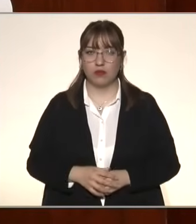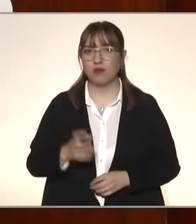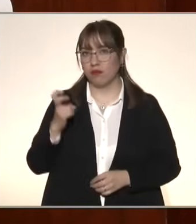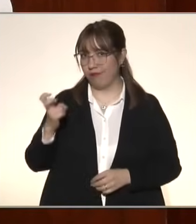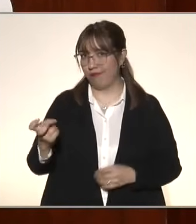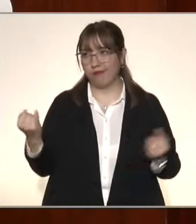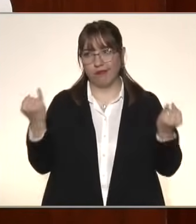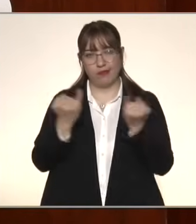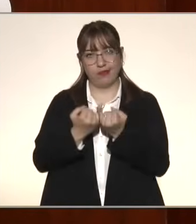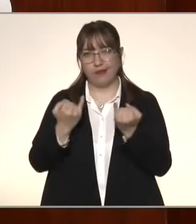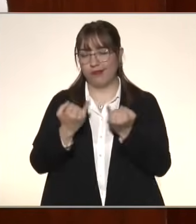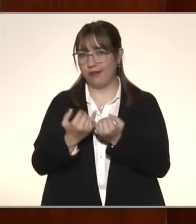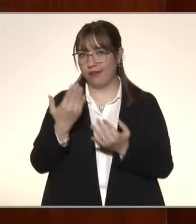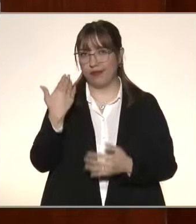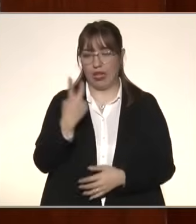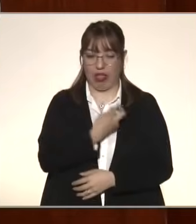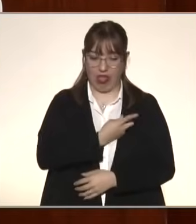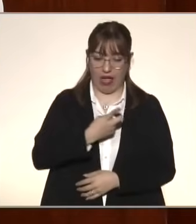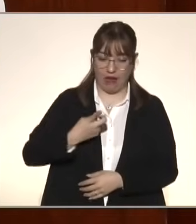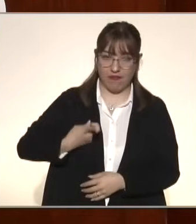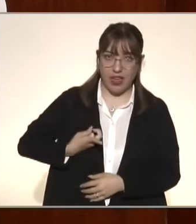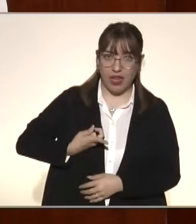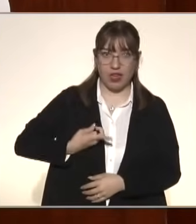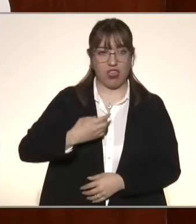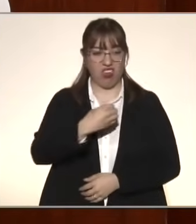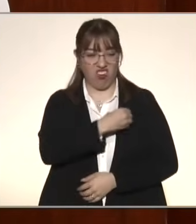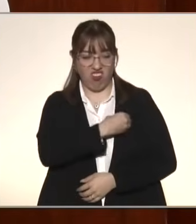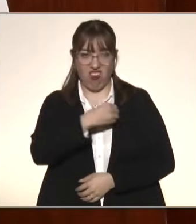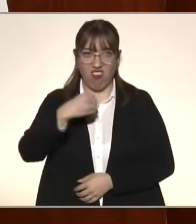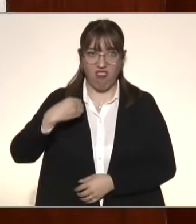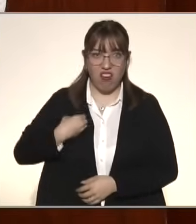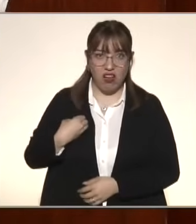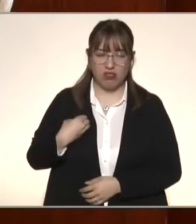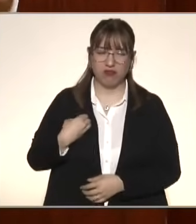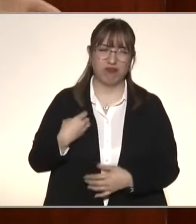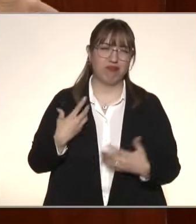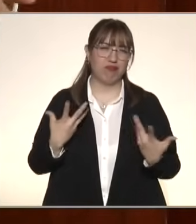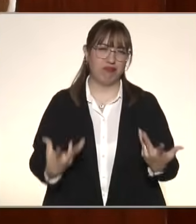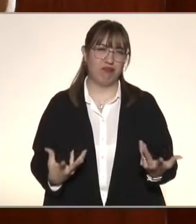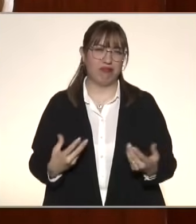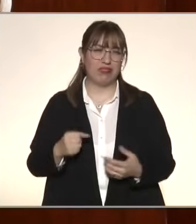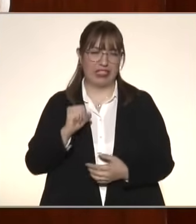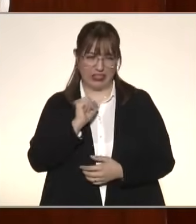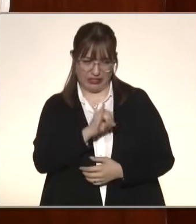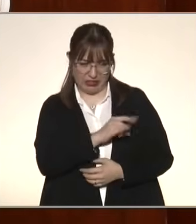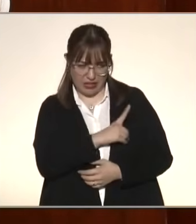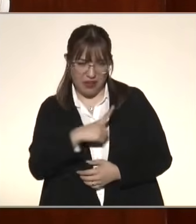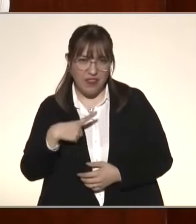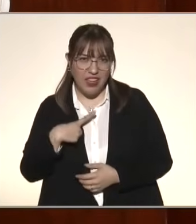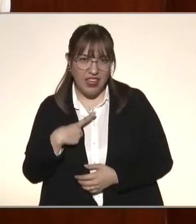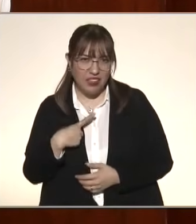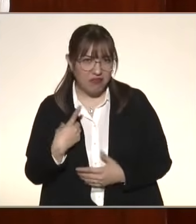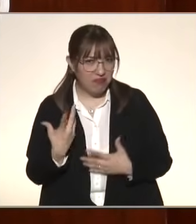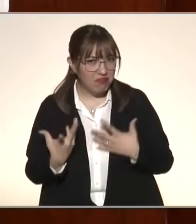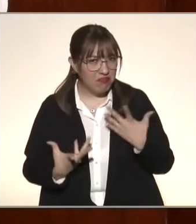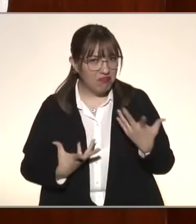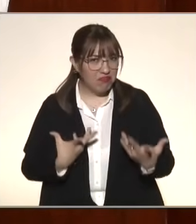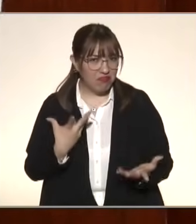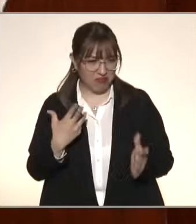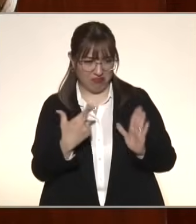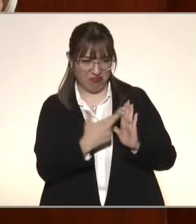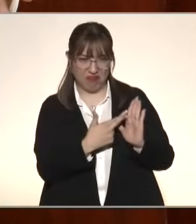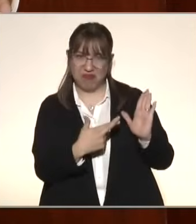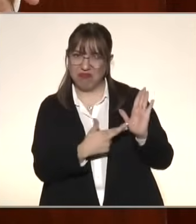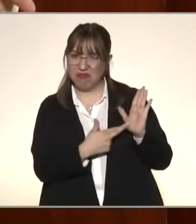ser. Entonces es una lucha que tenemos constantemente con si debe ser esto y yo estoy proponiendo esto, o sea, yo estoy